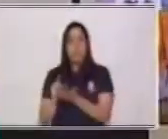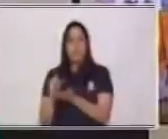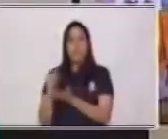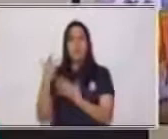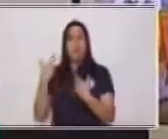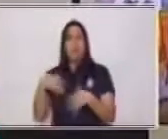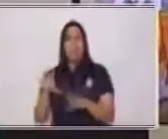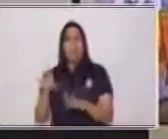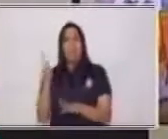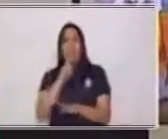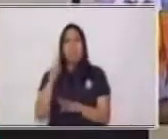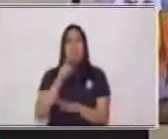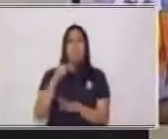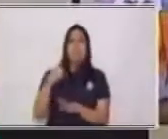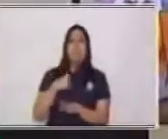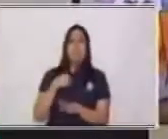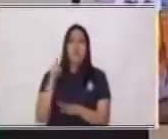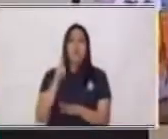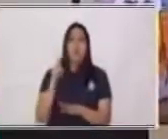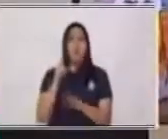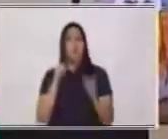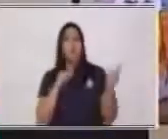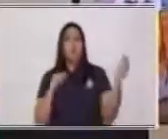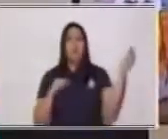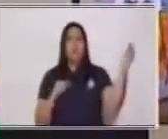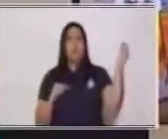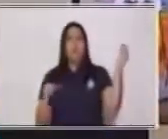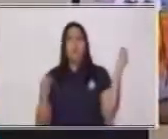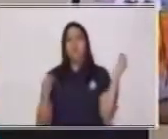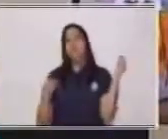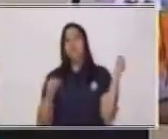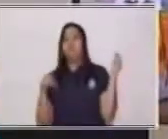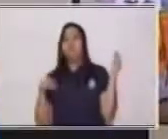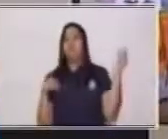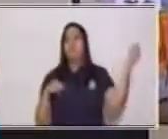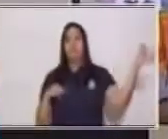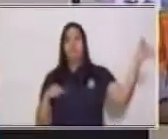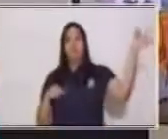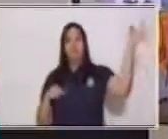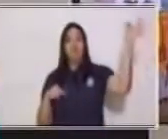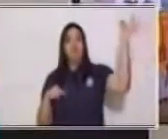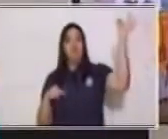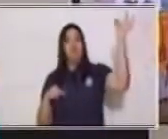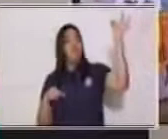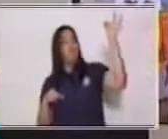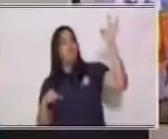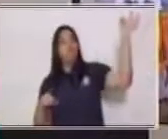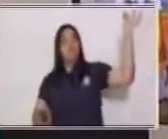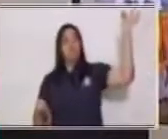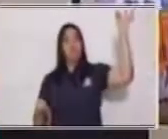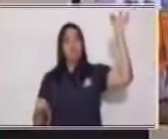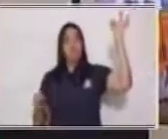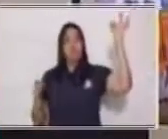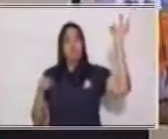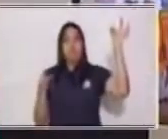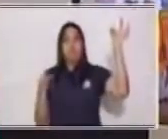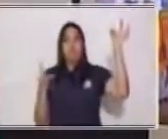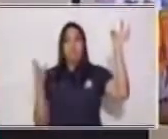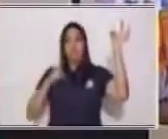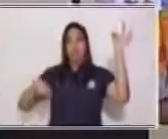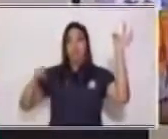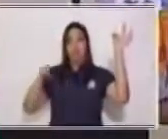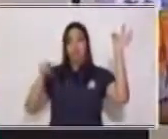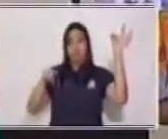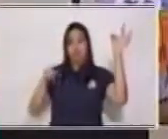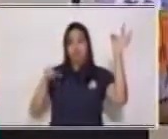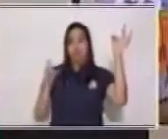Ay, no, ojalá que no sea el mosquito. Cuando de repente apareció el mosquito. Creo que he visto algo